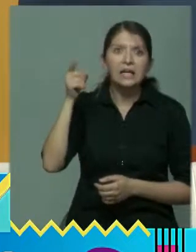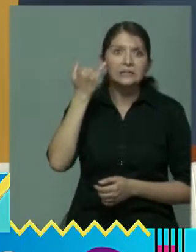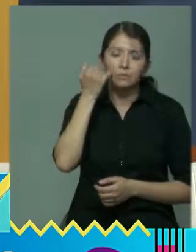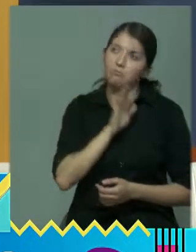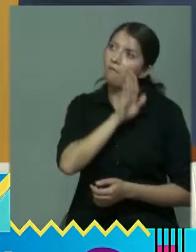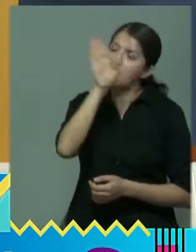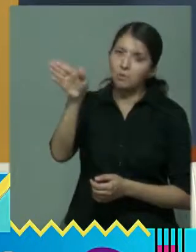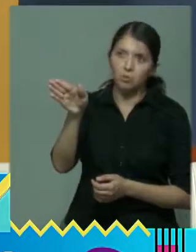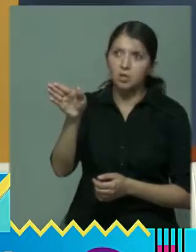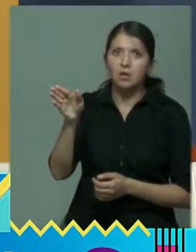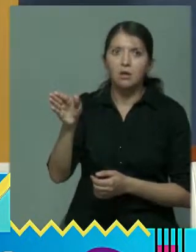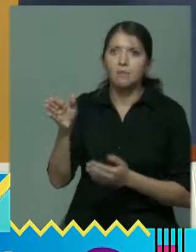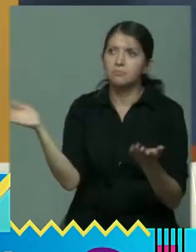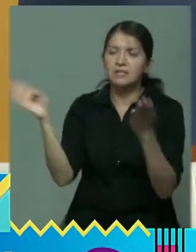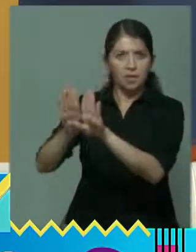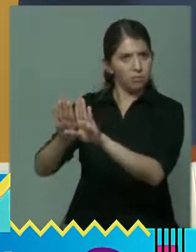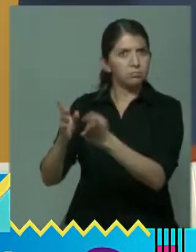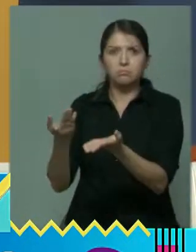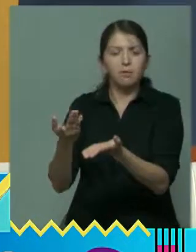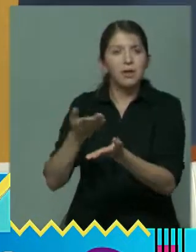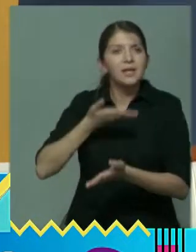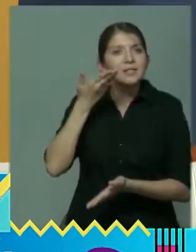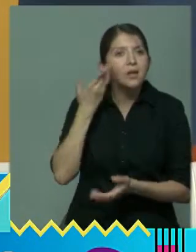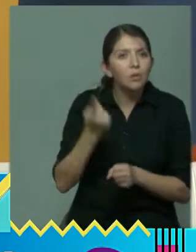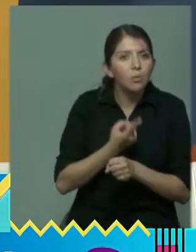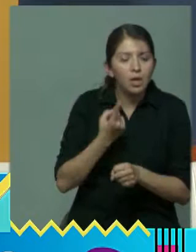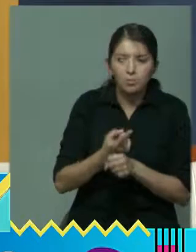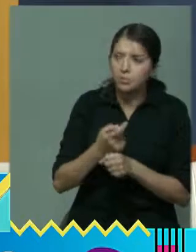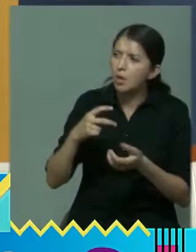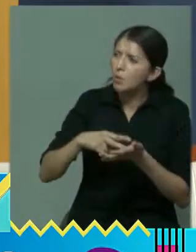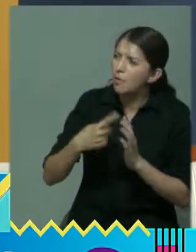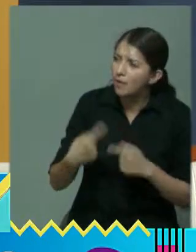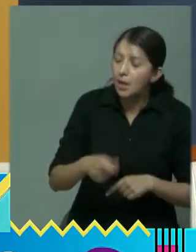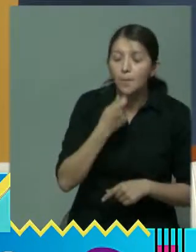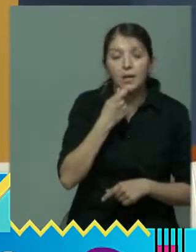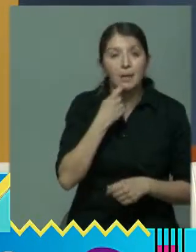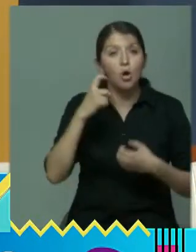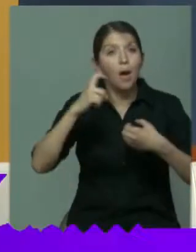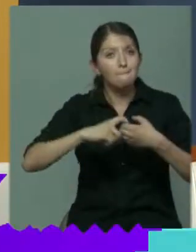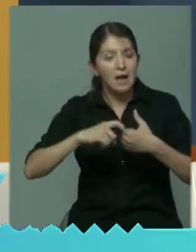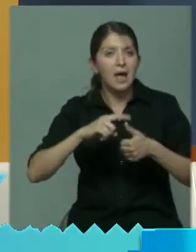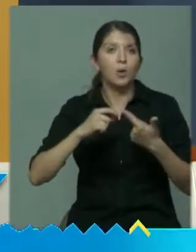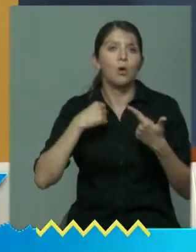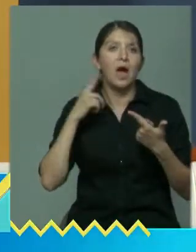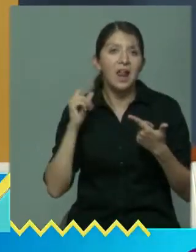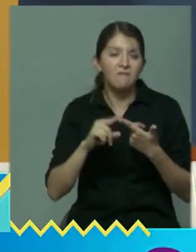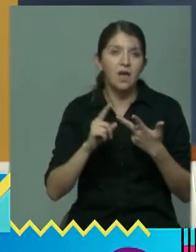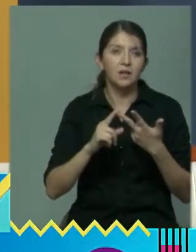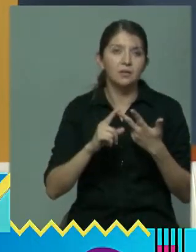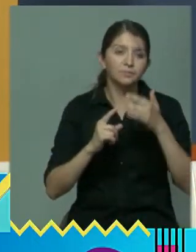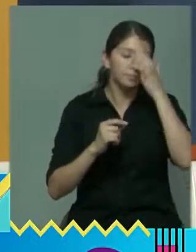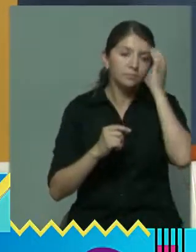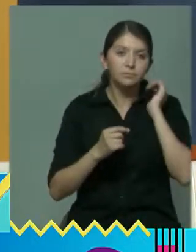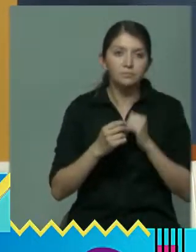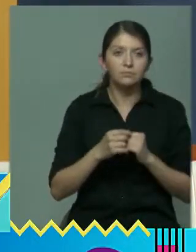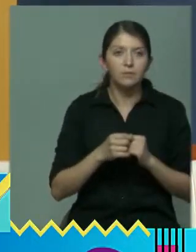charlas, digo. ¿Qué departamentos me da? Hemos tenido problemas en general en el sur, en Malar o en Alvear y en San Rafael. En general en